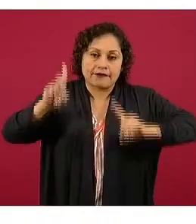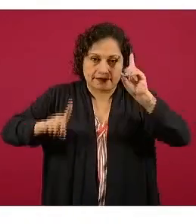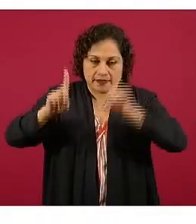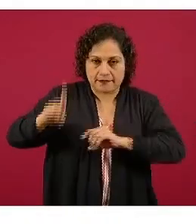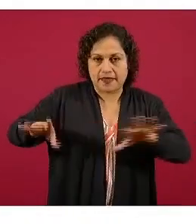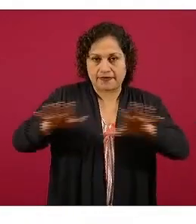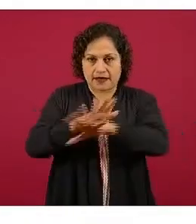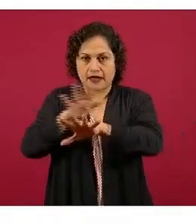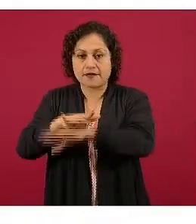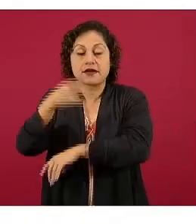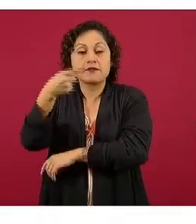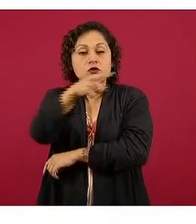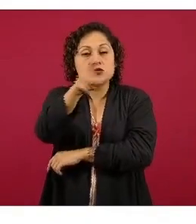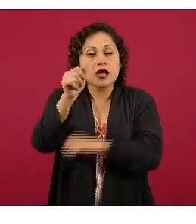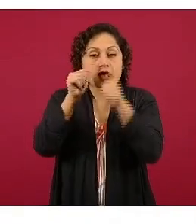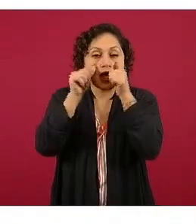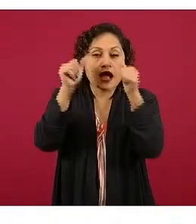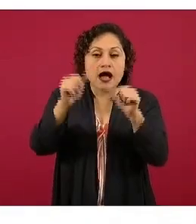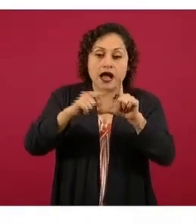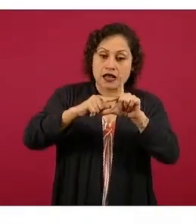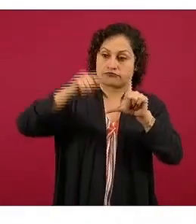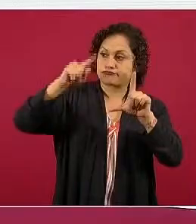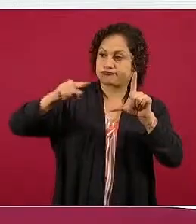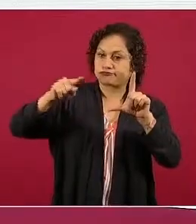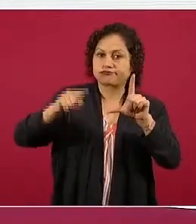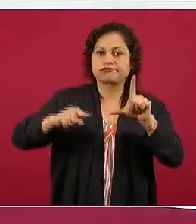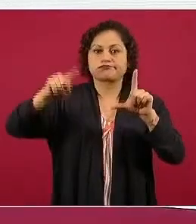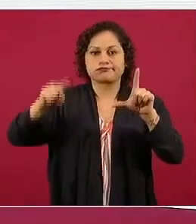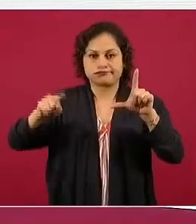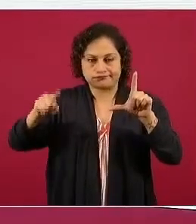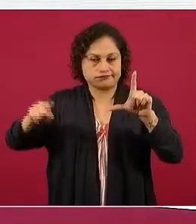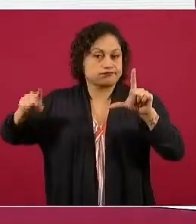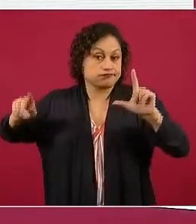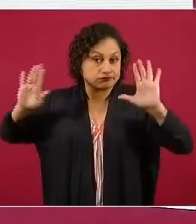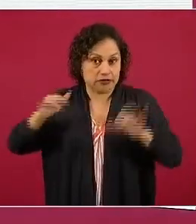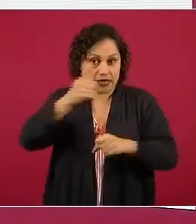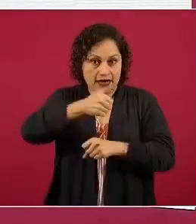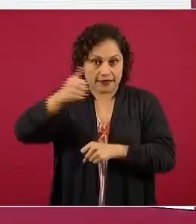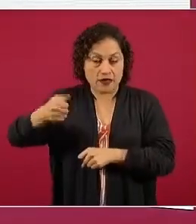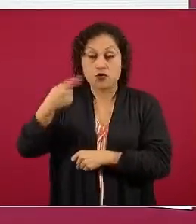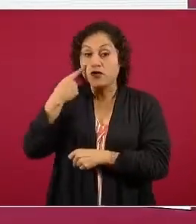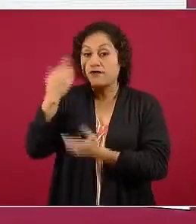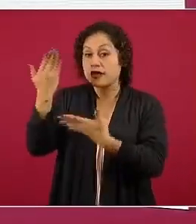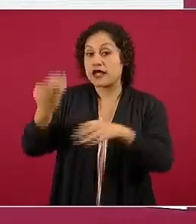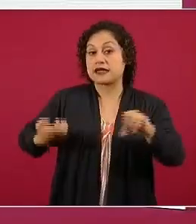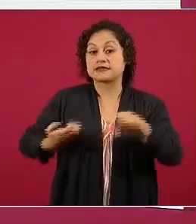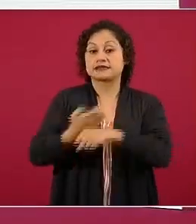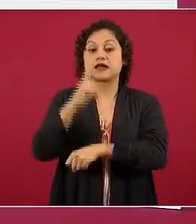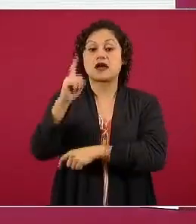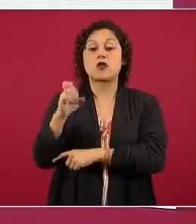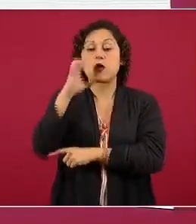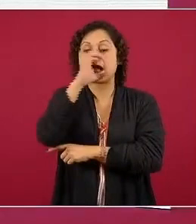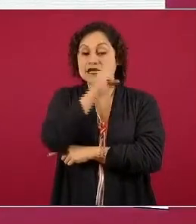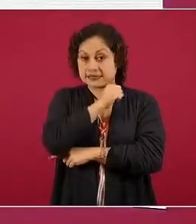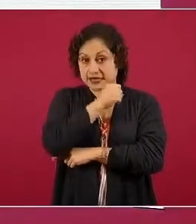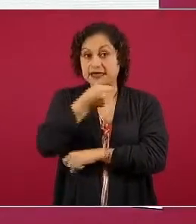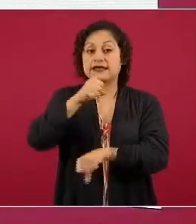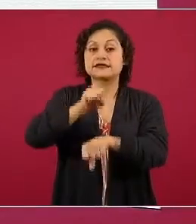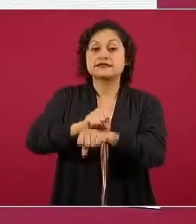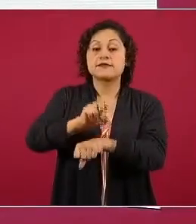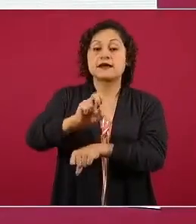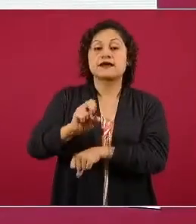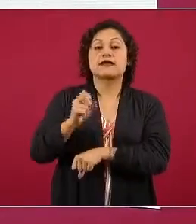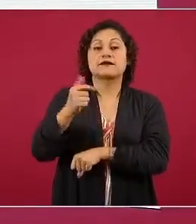la pendiente, las formas de las curvas. Y como pueden ver, Aguascalientes, que había estado desde la semana 37 con un